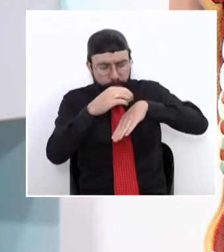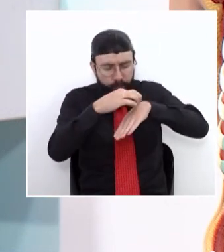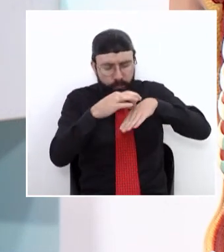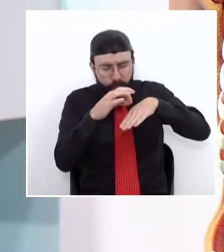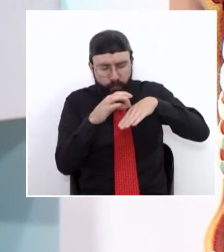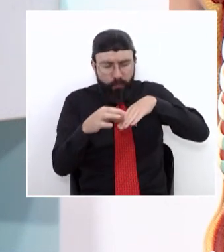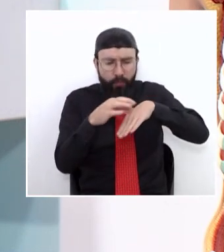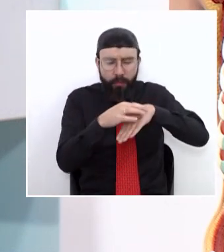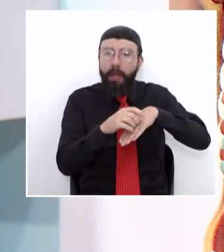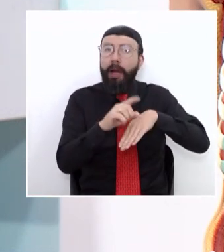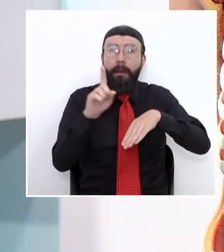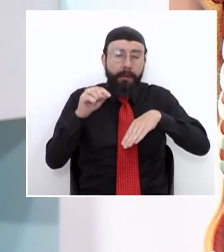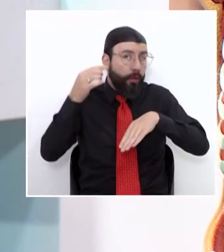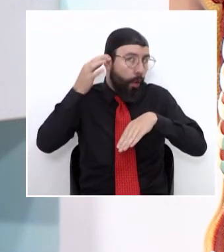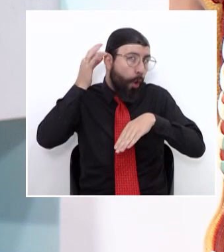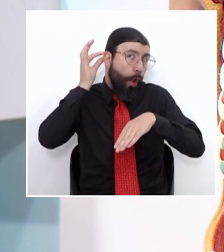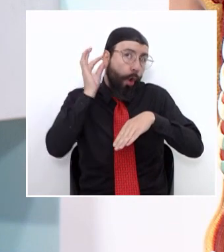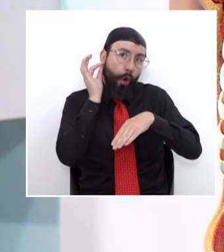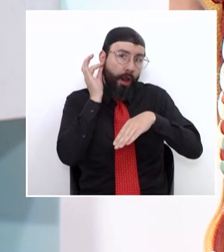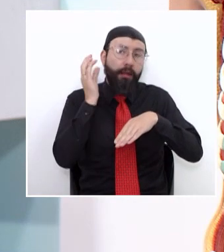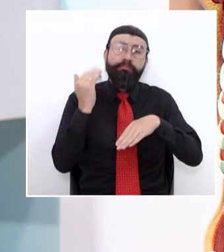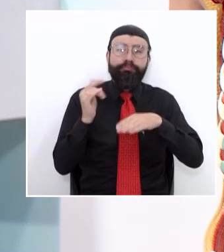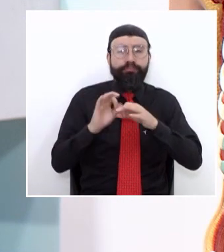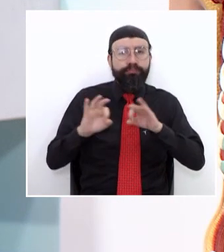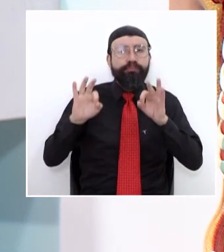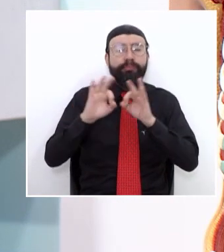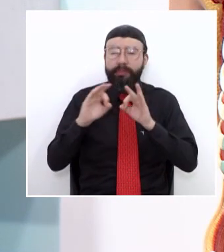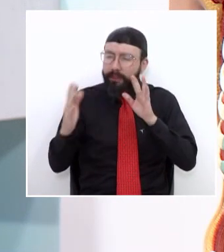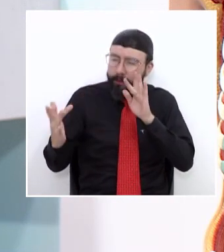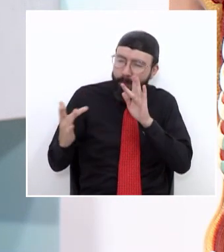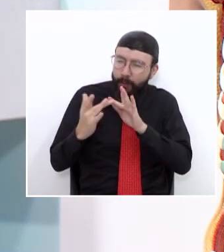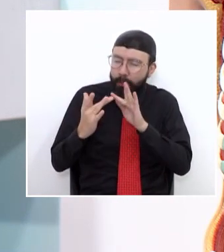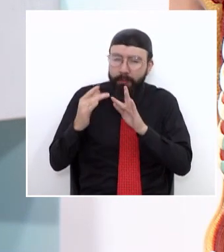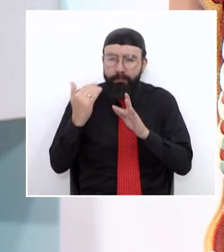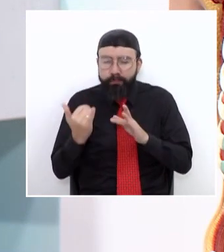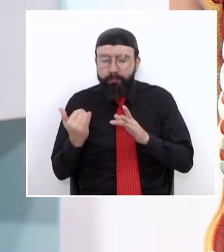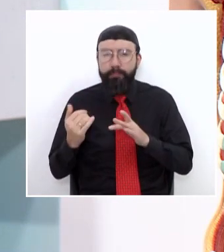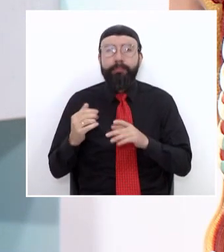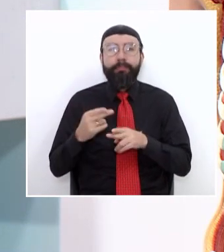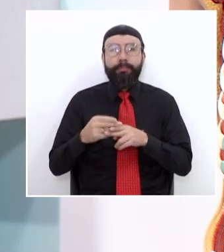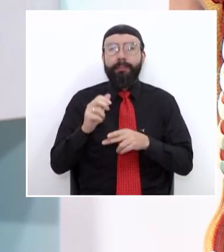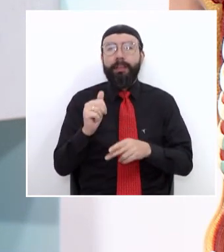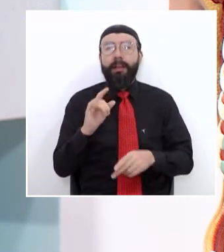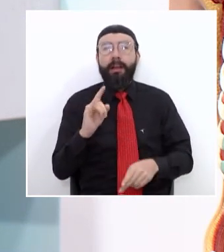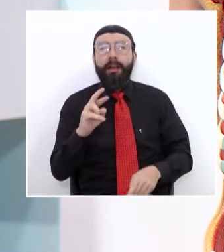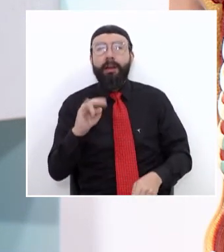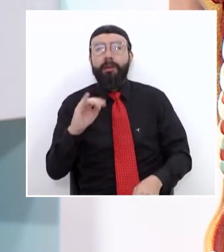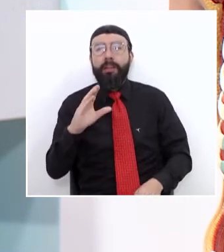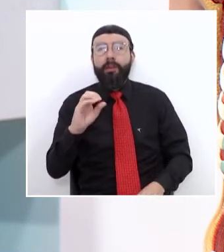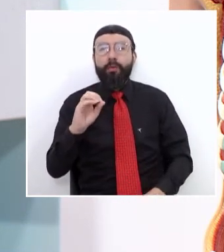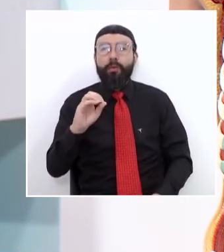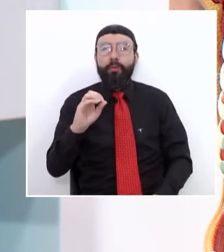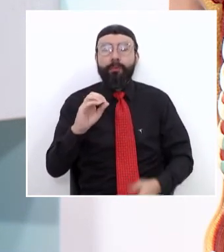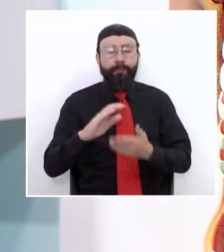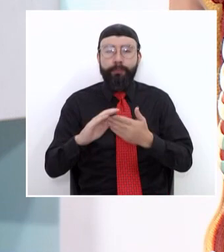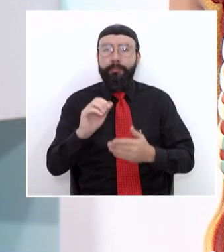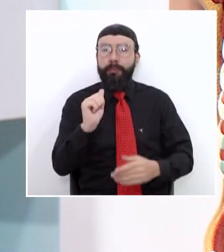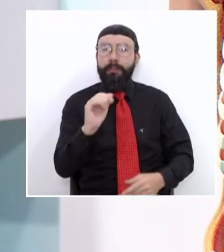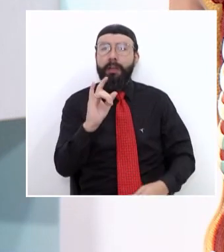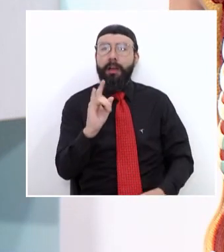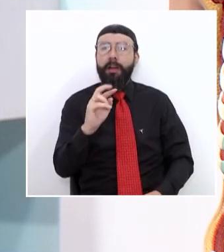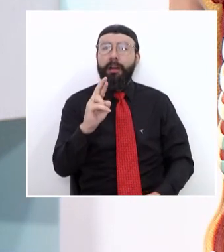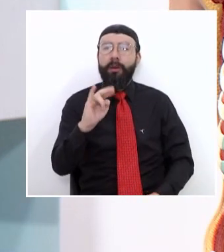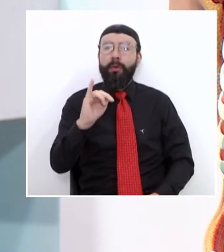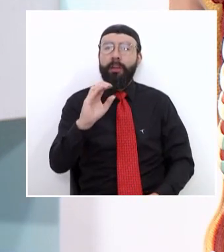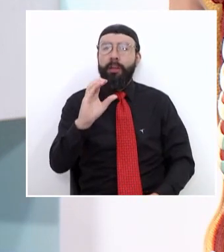papel muy importante en el concepto de evaluación médica integral. Se llama auriculomedicina. Y uno de nuestros especialistas en estas